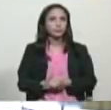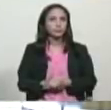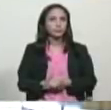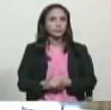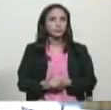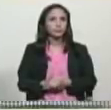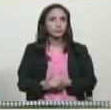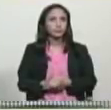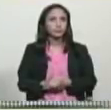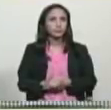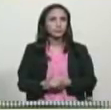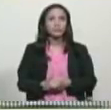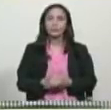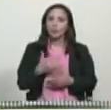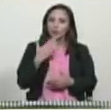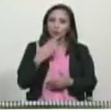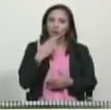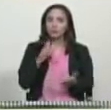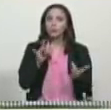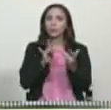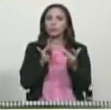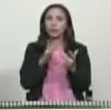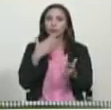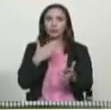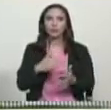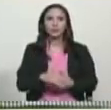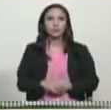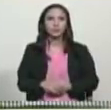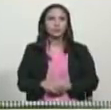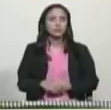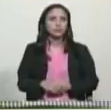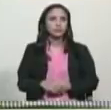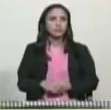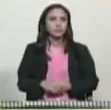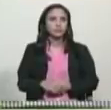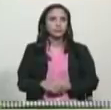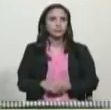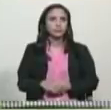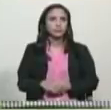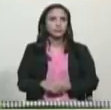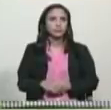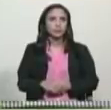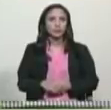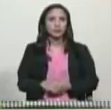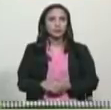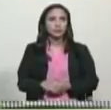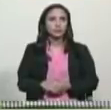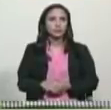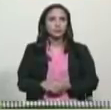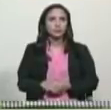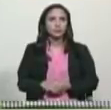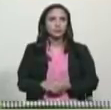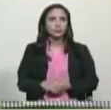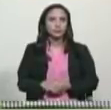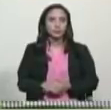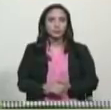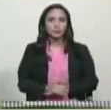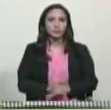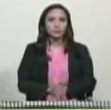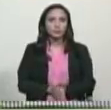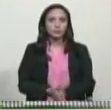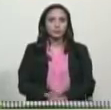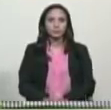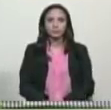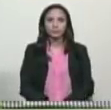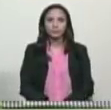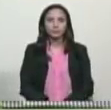Buenas tardes, muchas gracias por esta gran oportunidad. Como lo decía el compañero Calles, esta granja,